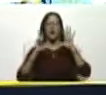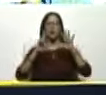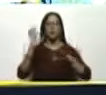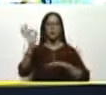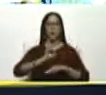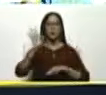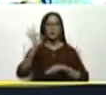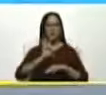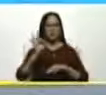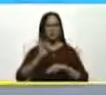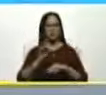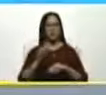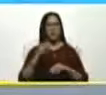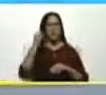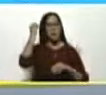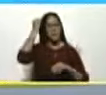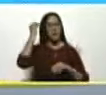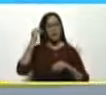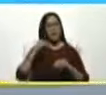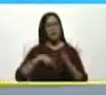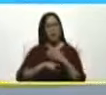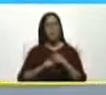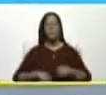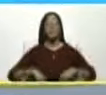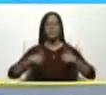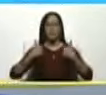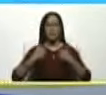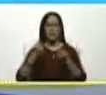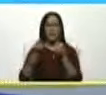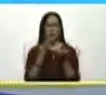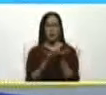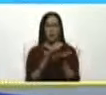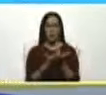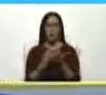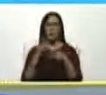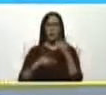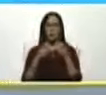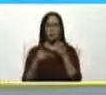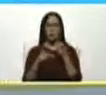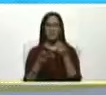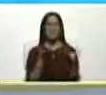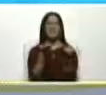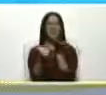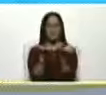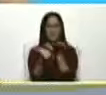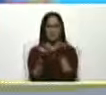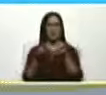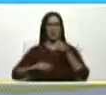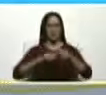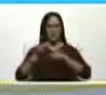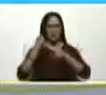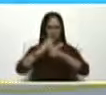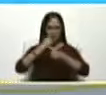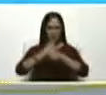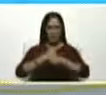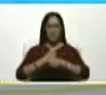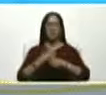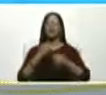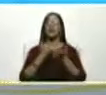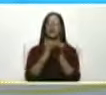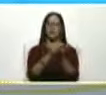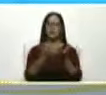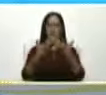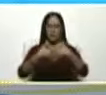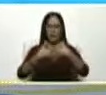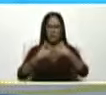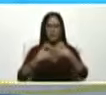Pareciera que vamos por más. La economía que produce bienes y servicios, que genera empleo, que genera emprendimiento,